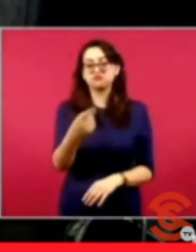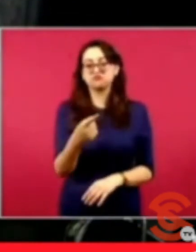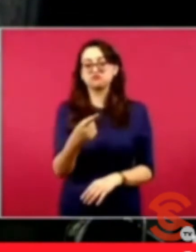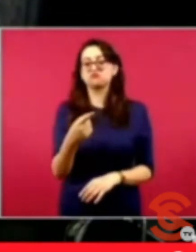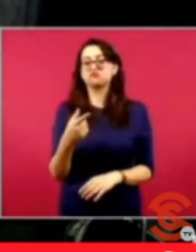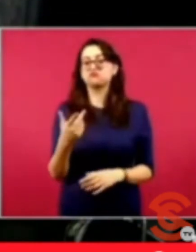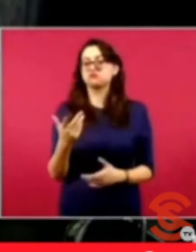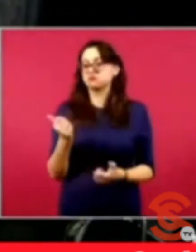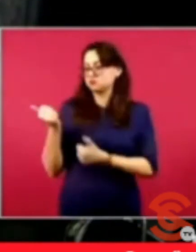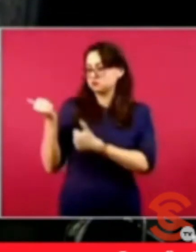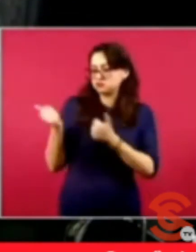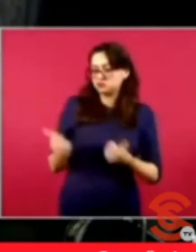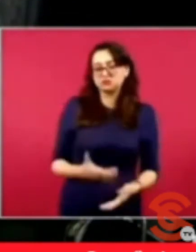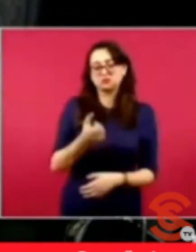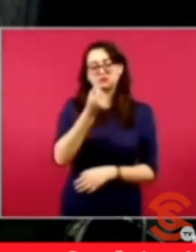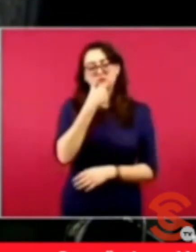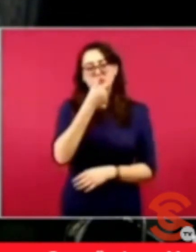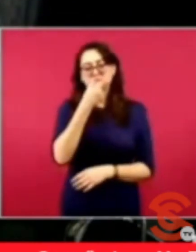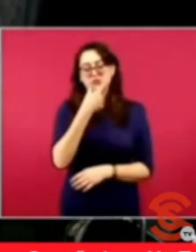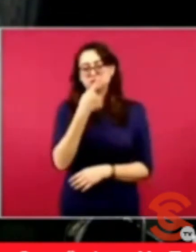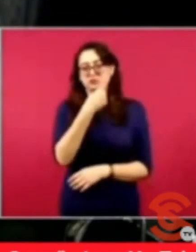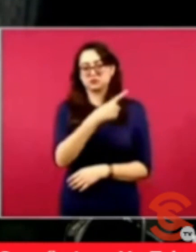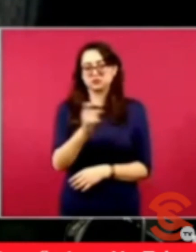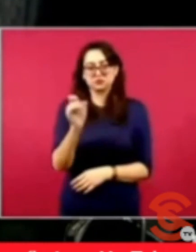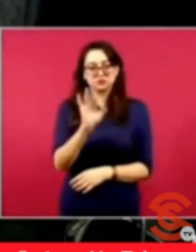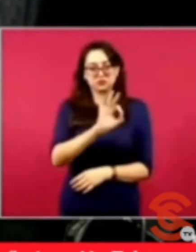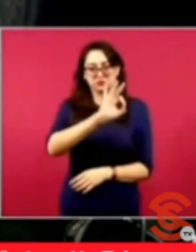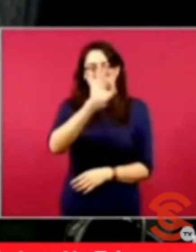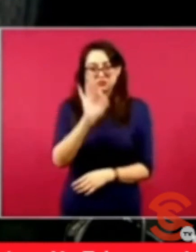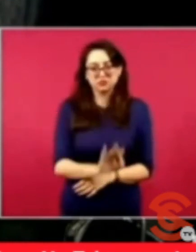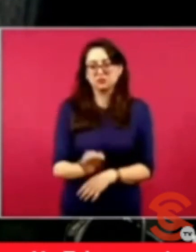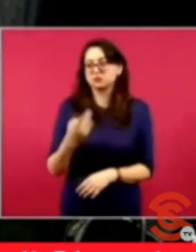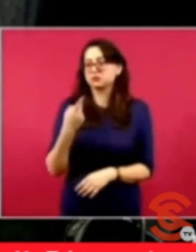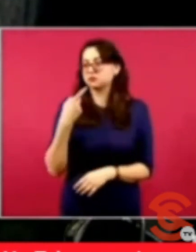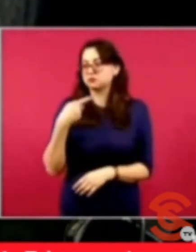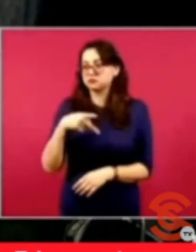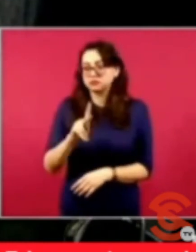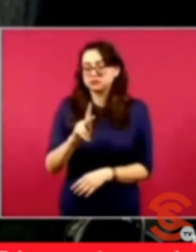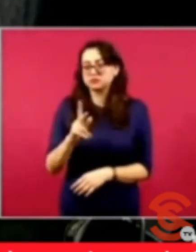2023 y 2024. Son 10 millones de personas o quizá millones